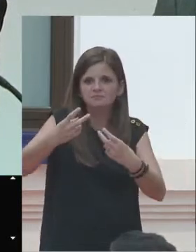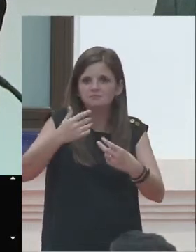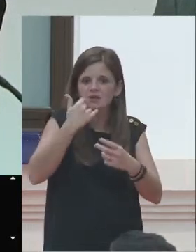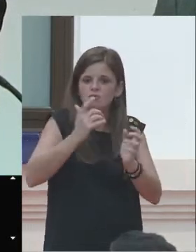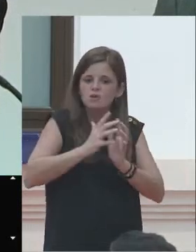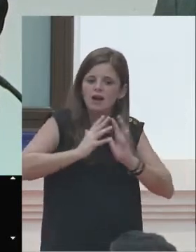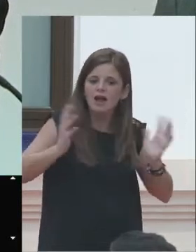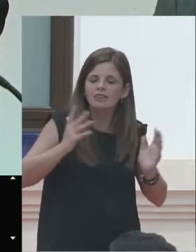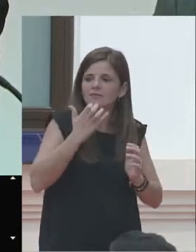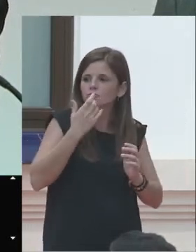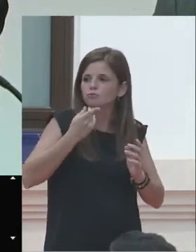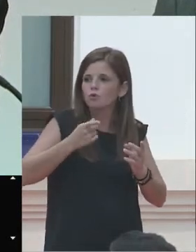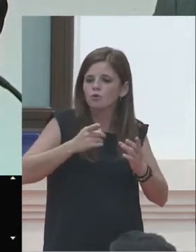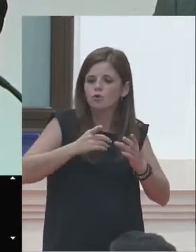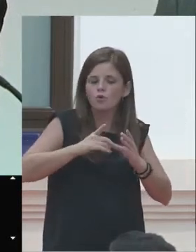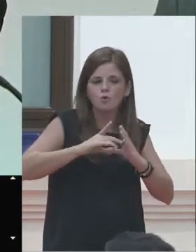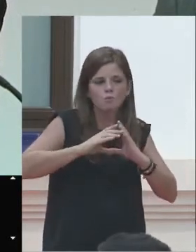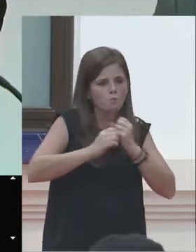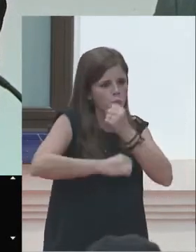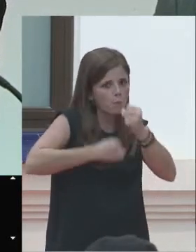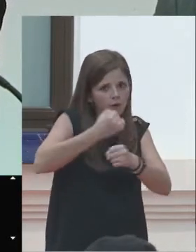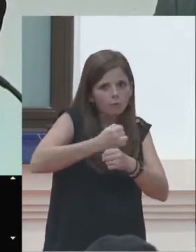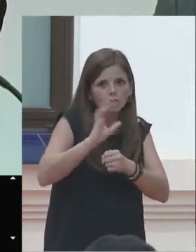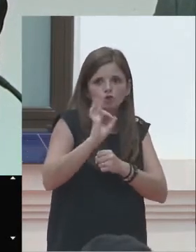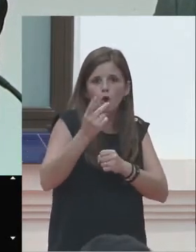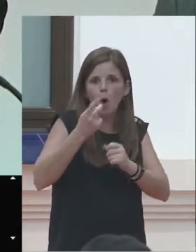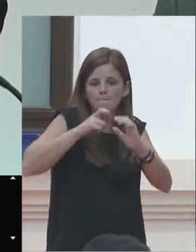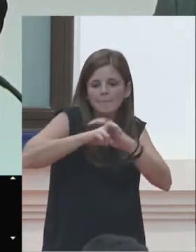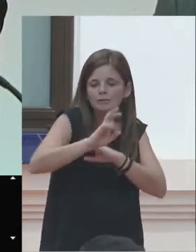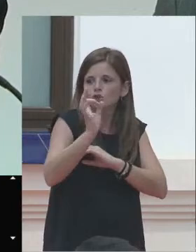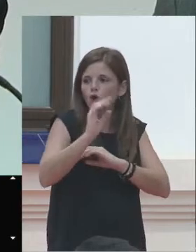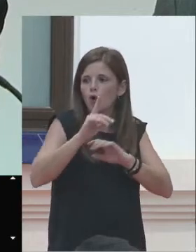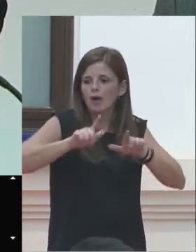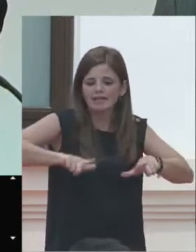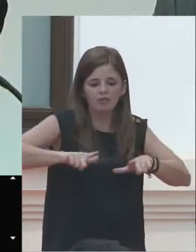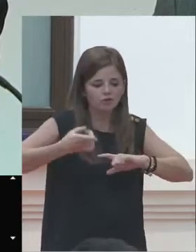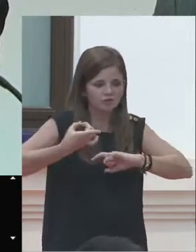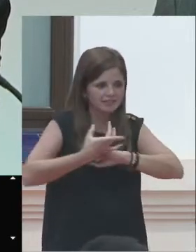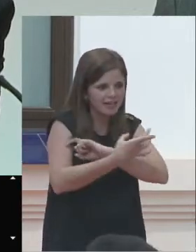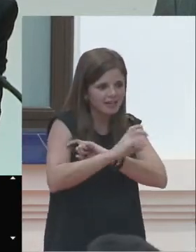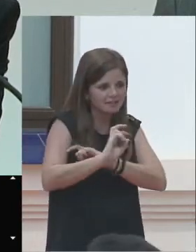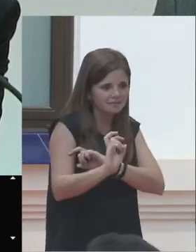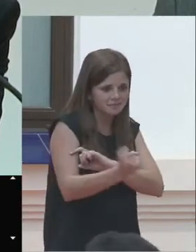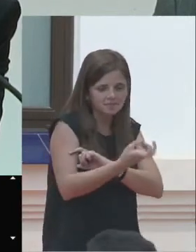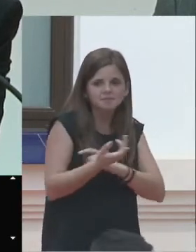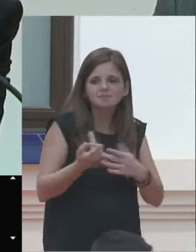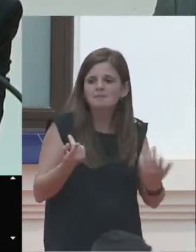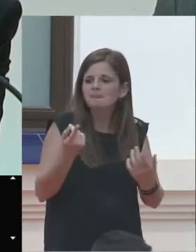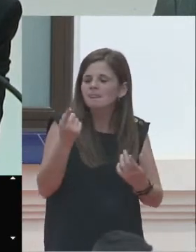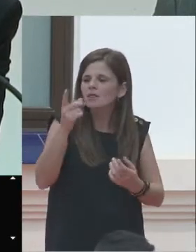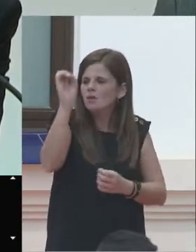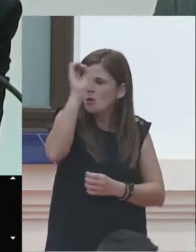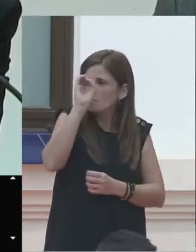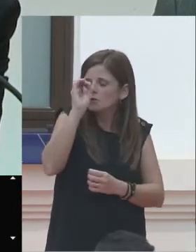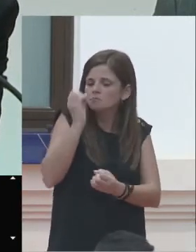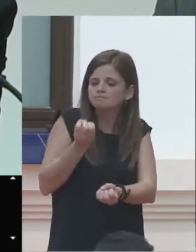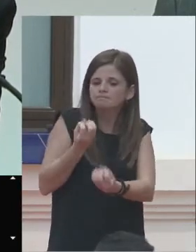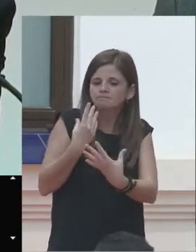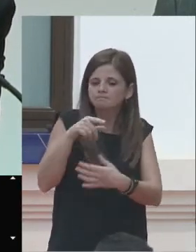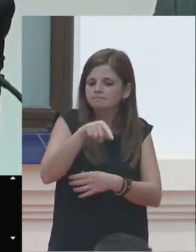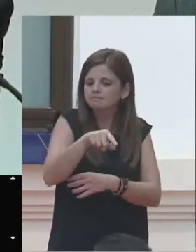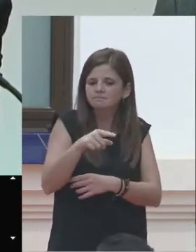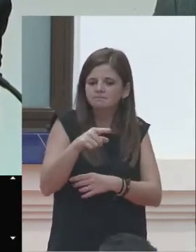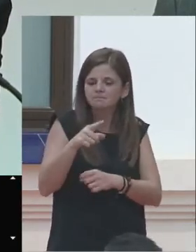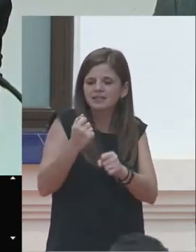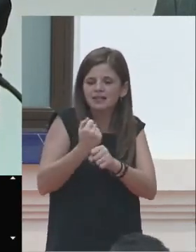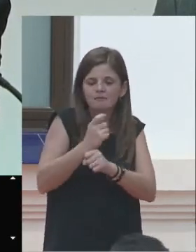grandes, como puedan ser aeropuertos, metros, estaciones de tren, etcétera. Entonces, ¿desde qué punto de vista se está contemplando regulatoriamente